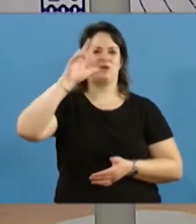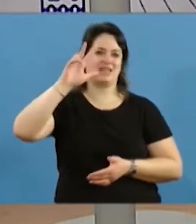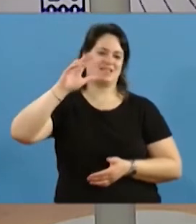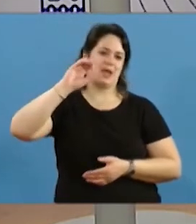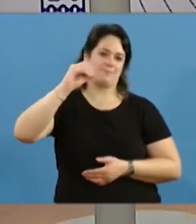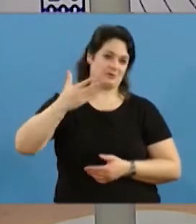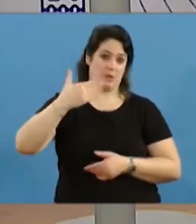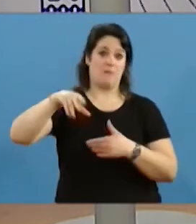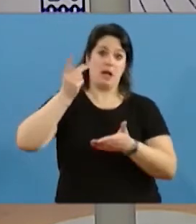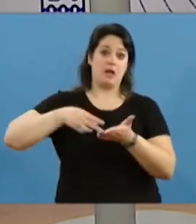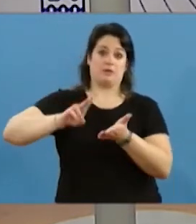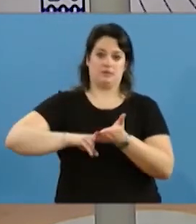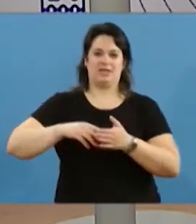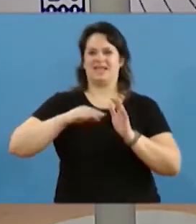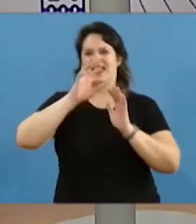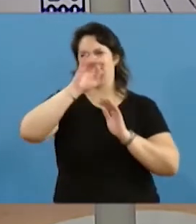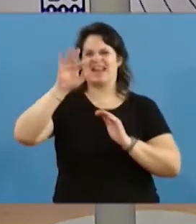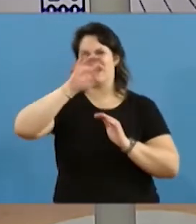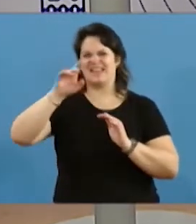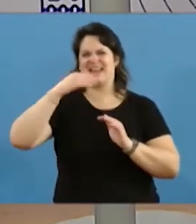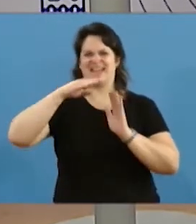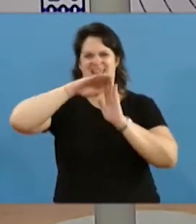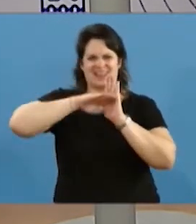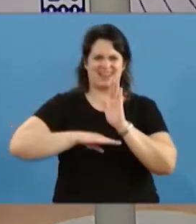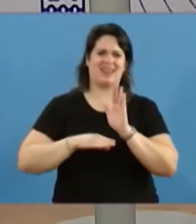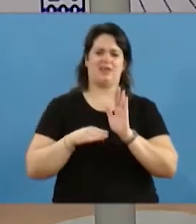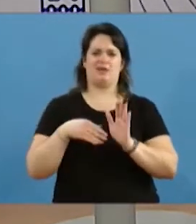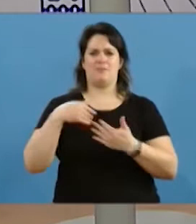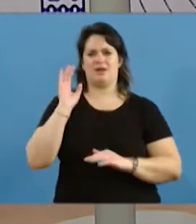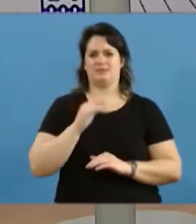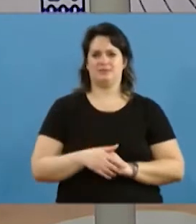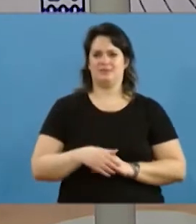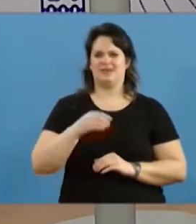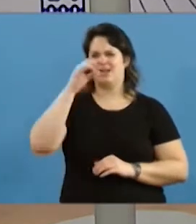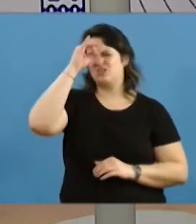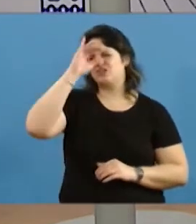12,53%. Pero imagínense. De todas las letras. De todas las letras, el